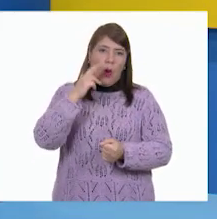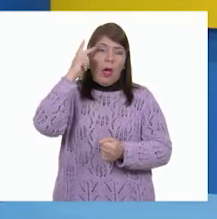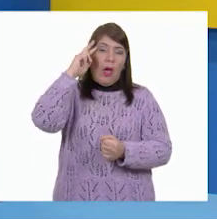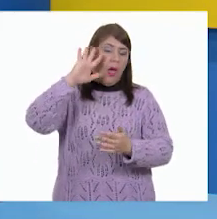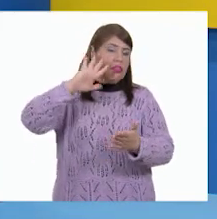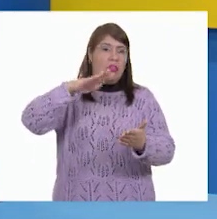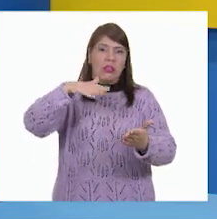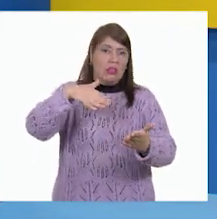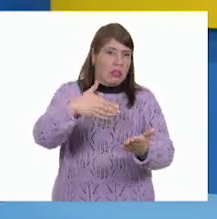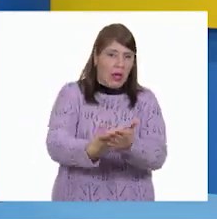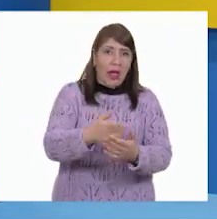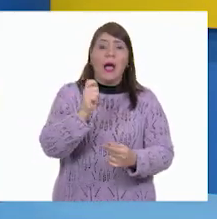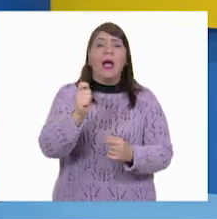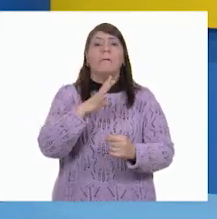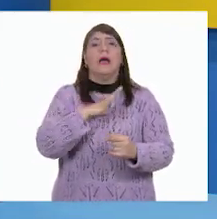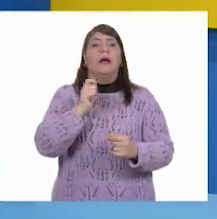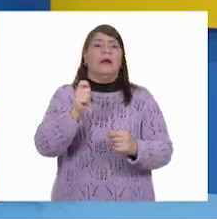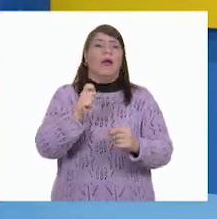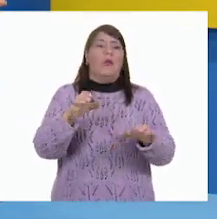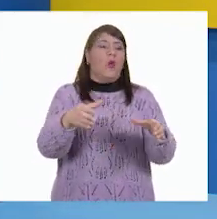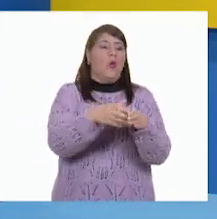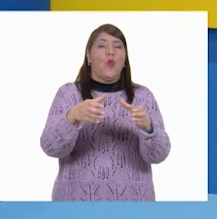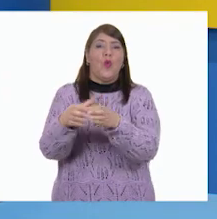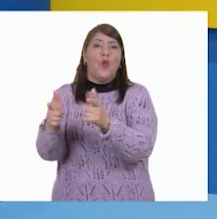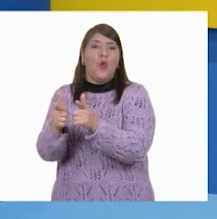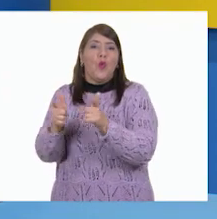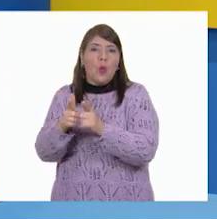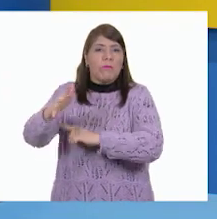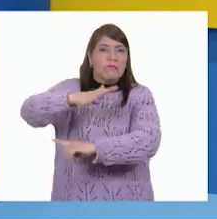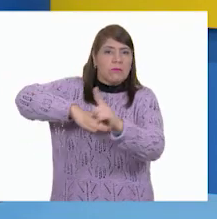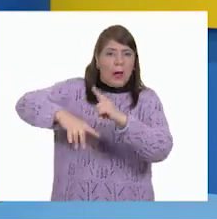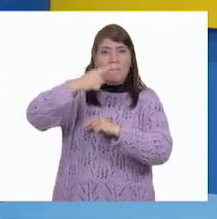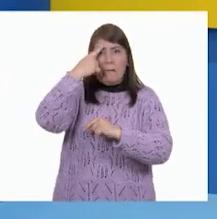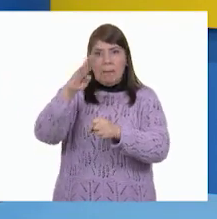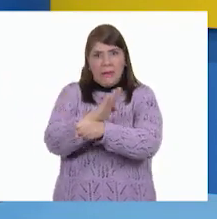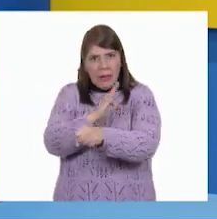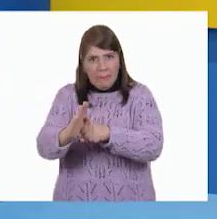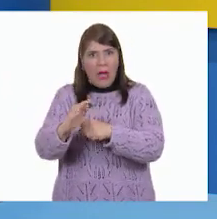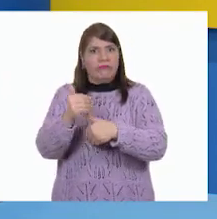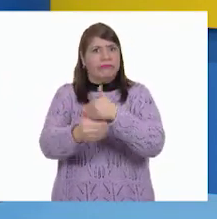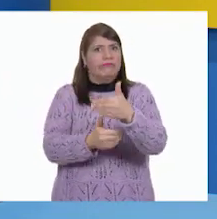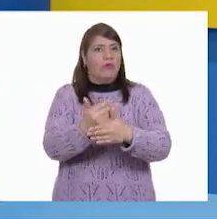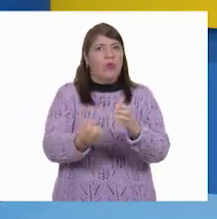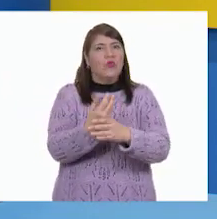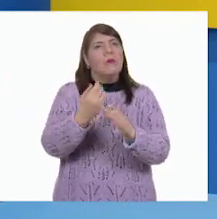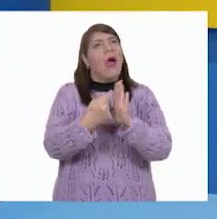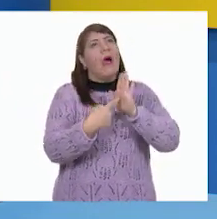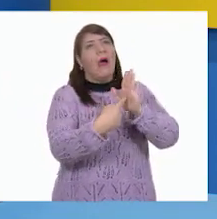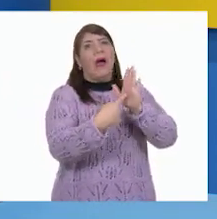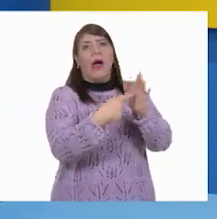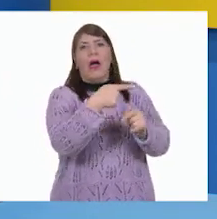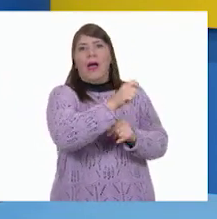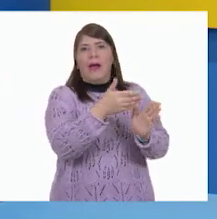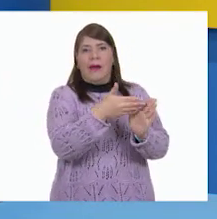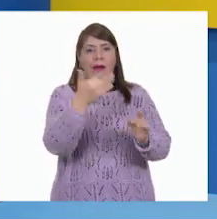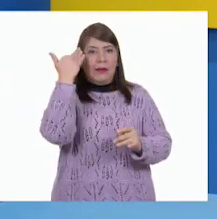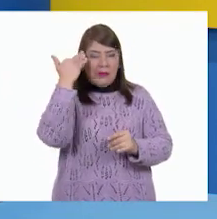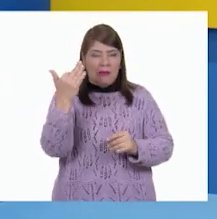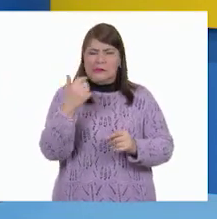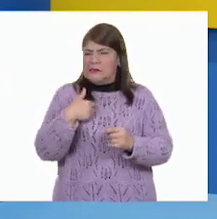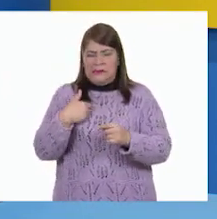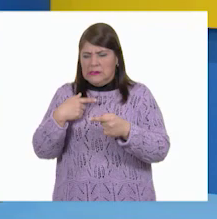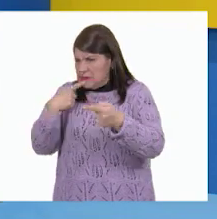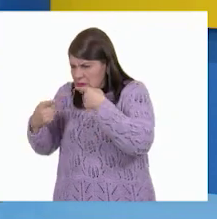clases populares, que se supone que eran las beneficiarias del progreso económico tan publicitado por el régimen, comenzaron a